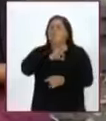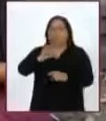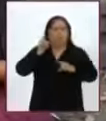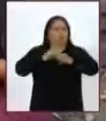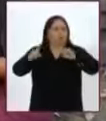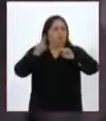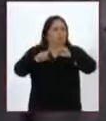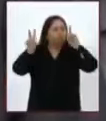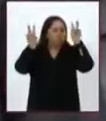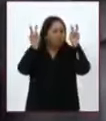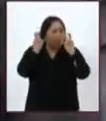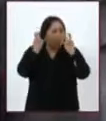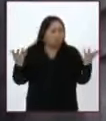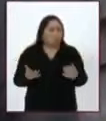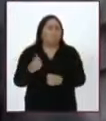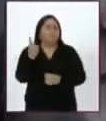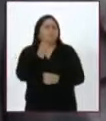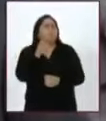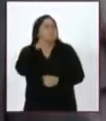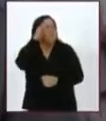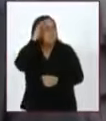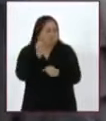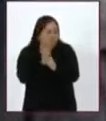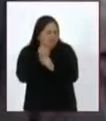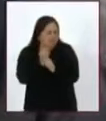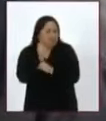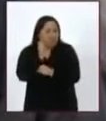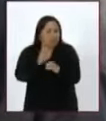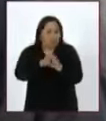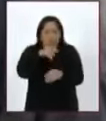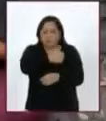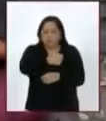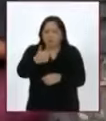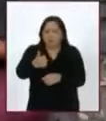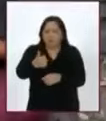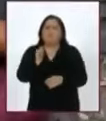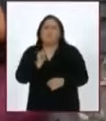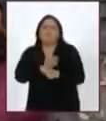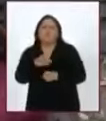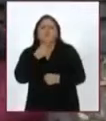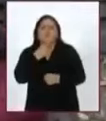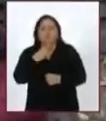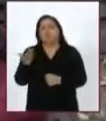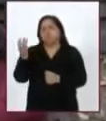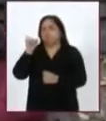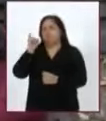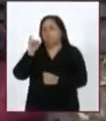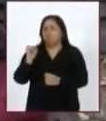diferentes temas. ¿Qué les parece si investigamos acerca de sus características y usos? Sí.